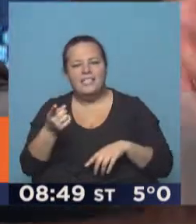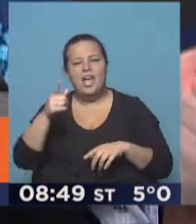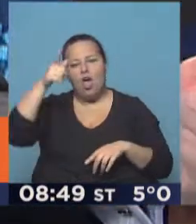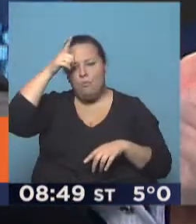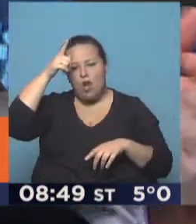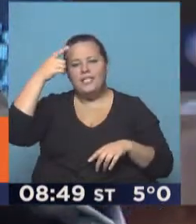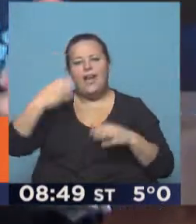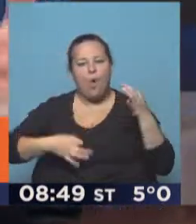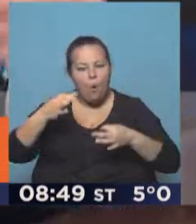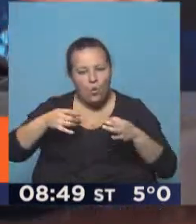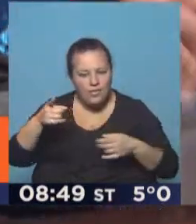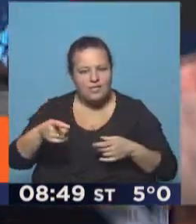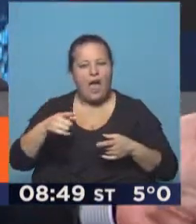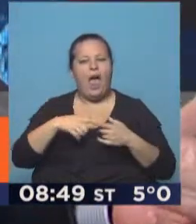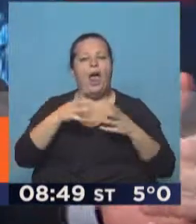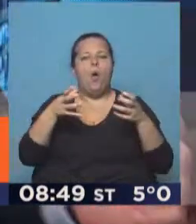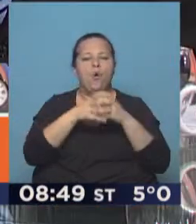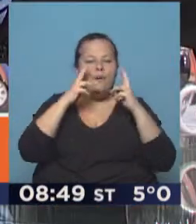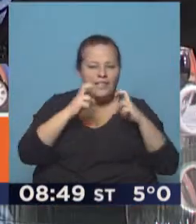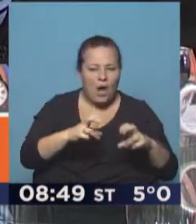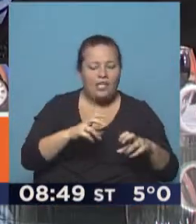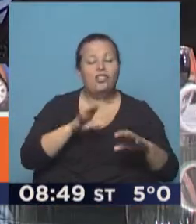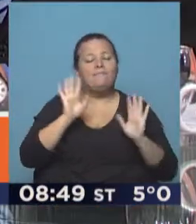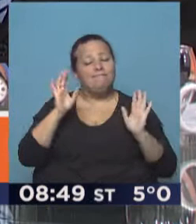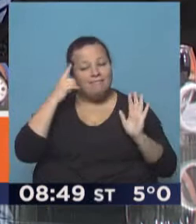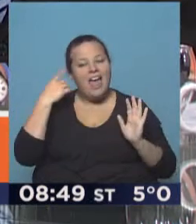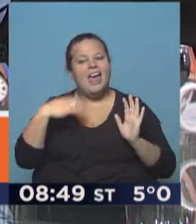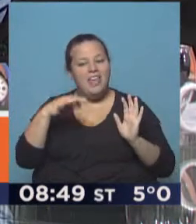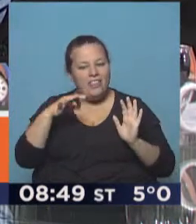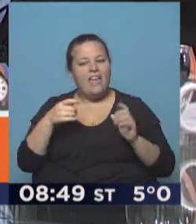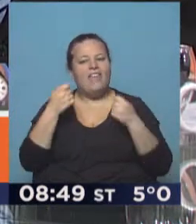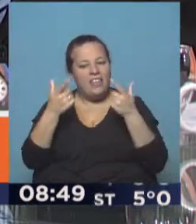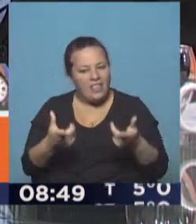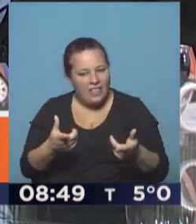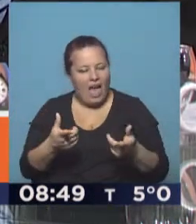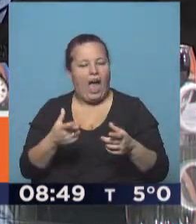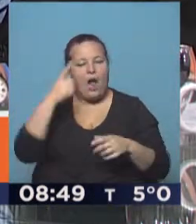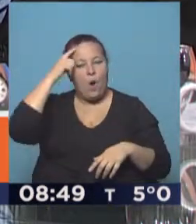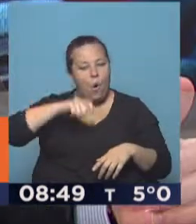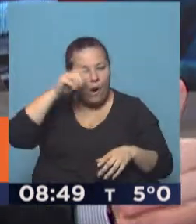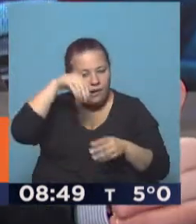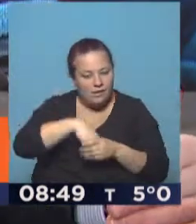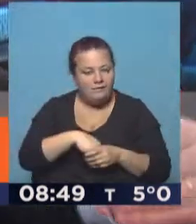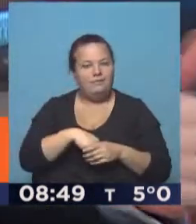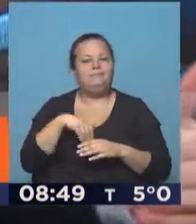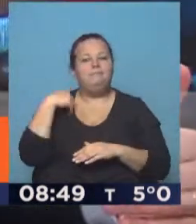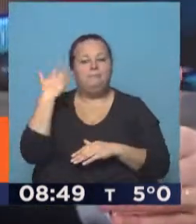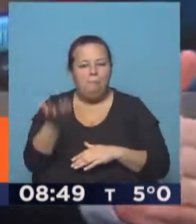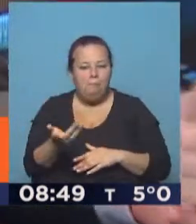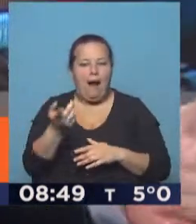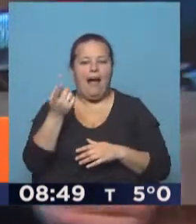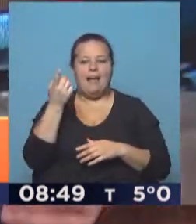policía judicial, sí, señor, ¿no es cierto?, de cuerpos de investigación. Creo que tendrían que estar dotados los tribunales quizás sí de más